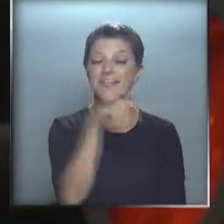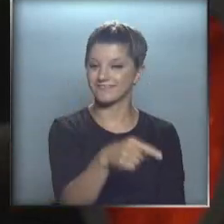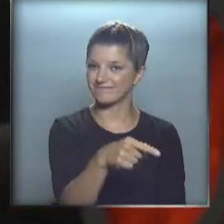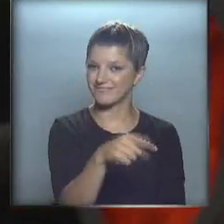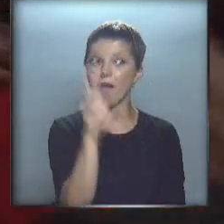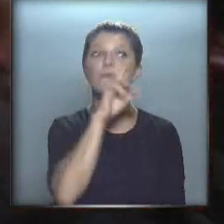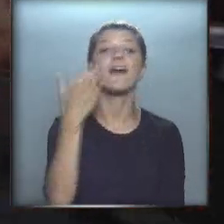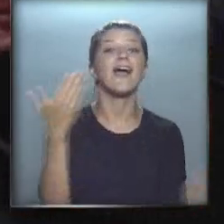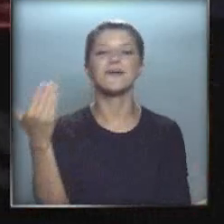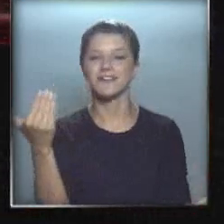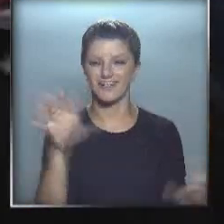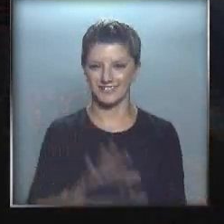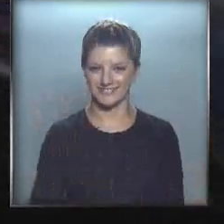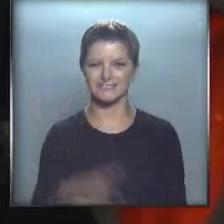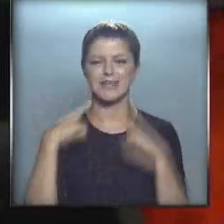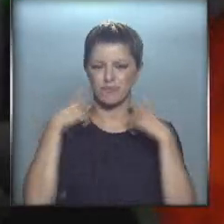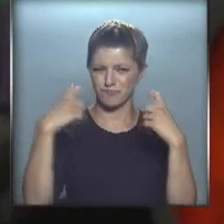chicas.